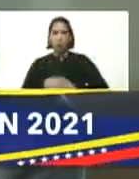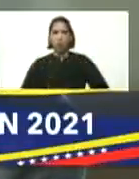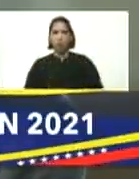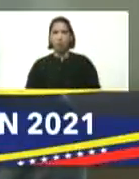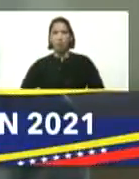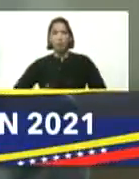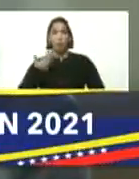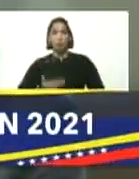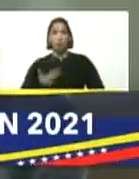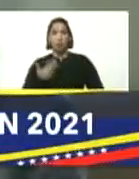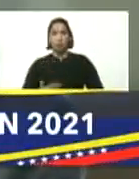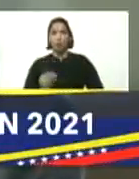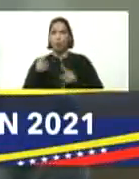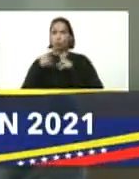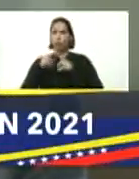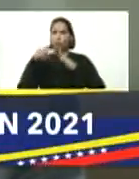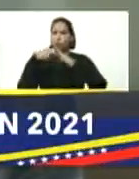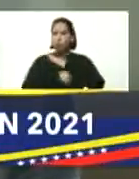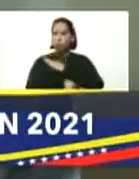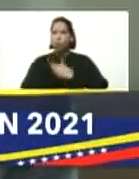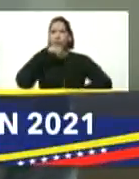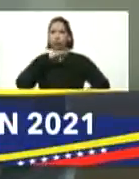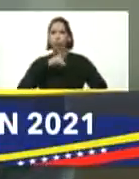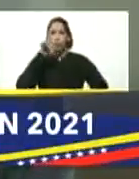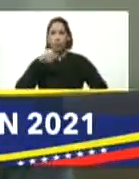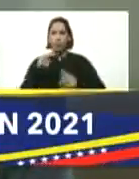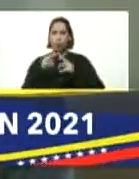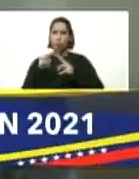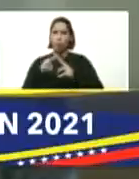es importante conocer eso, reconocer eso, y